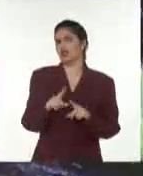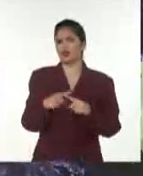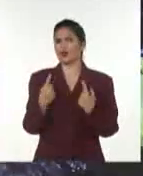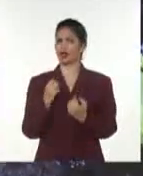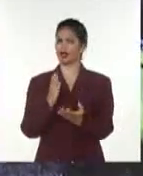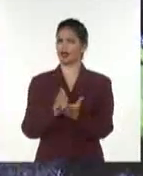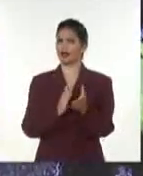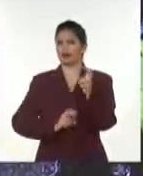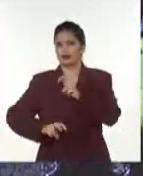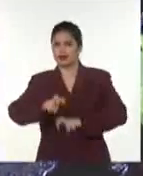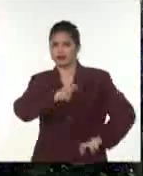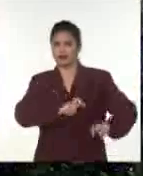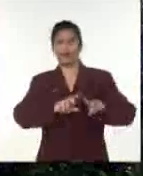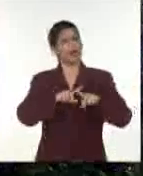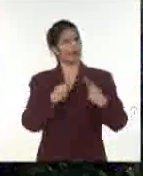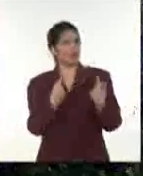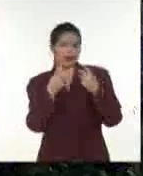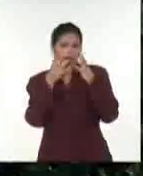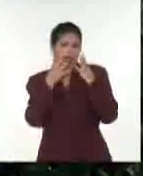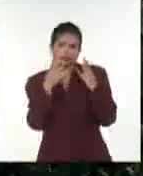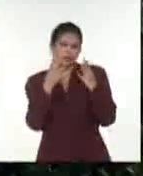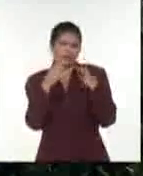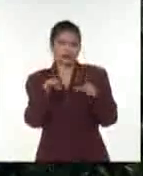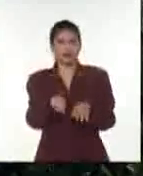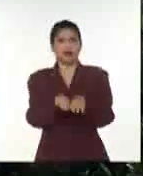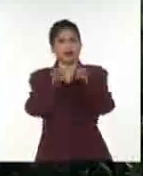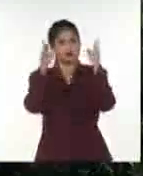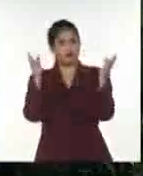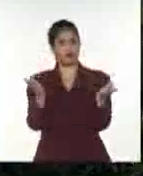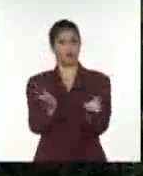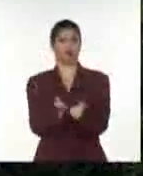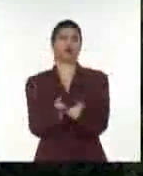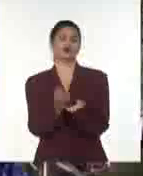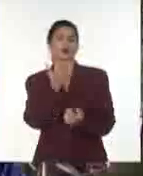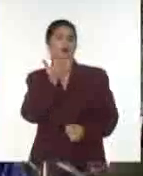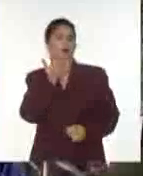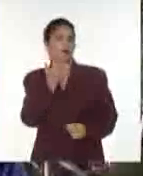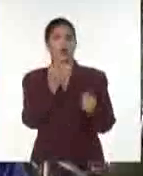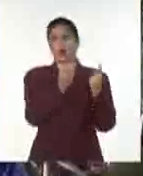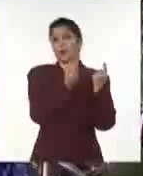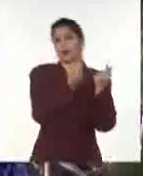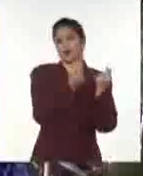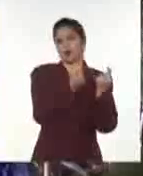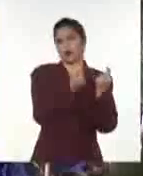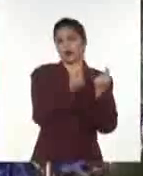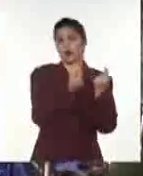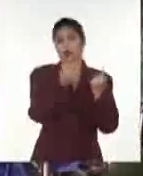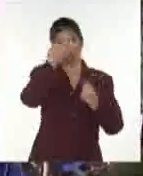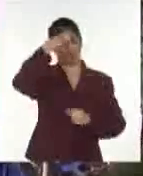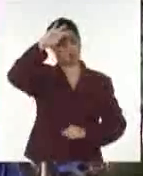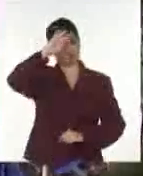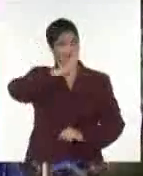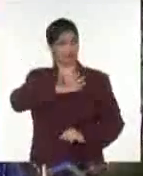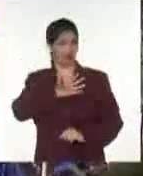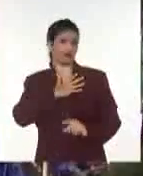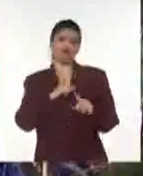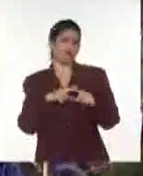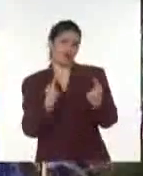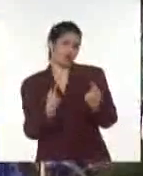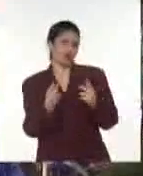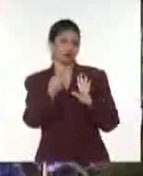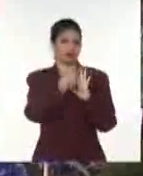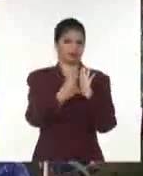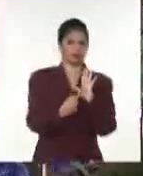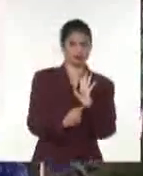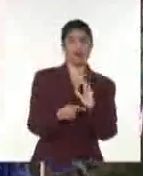¿Qué importancia tiene para el planeta? ¿Qué beneficios económicos puede traerle al país? De todo esto se